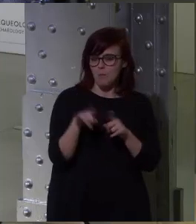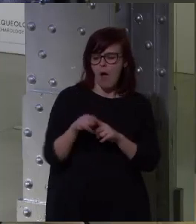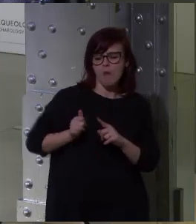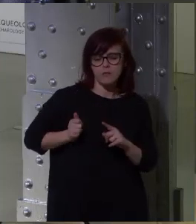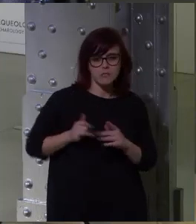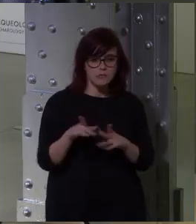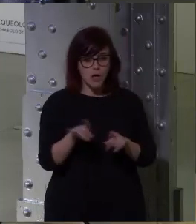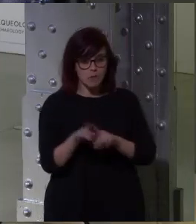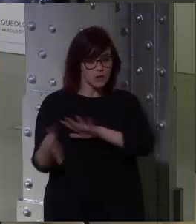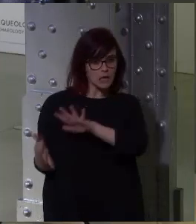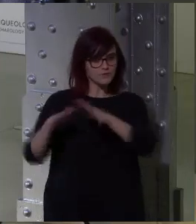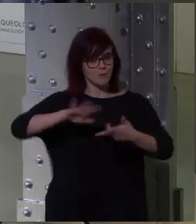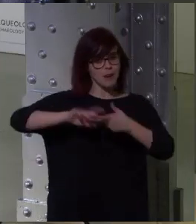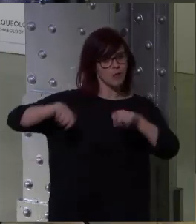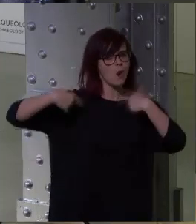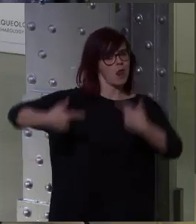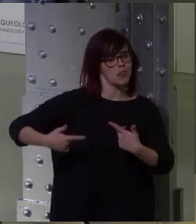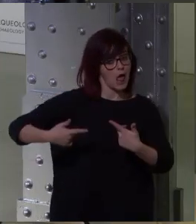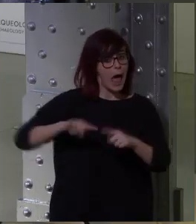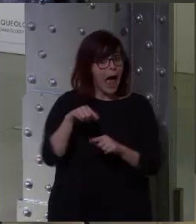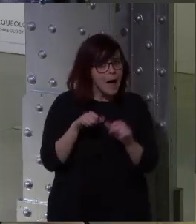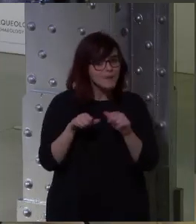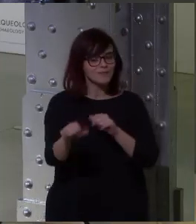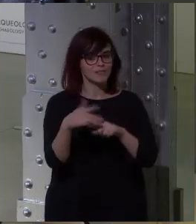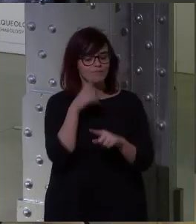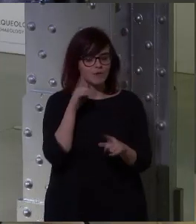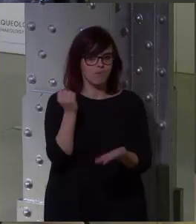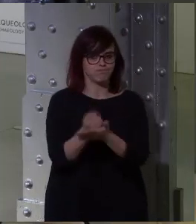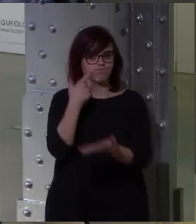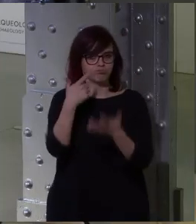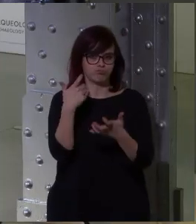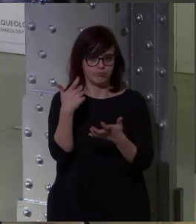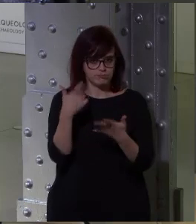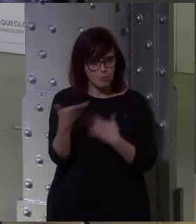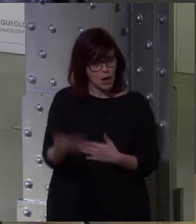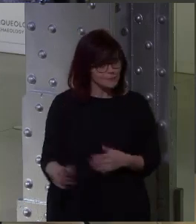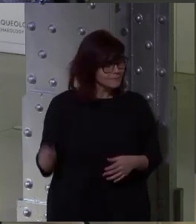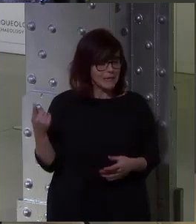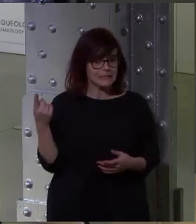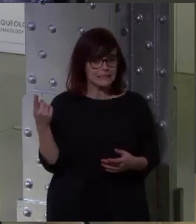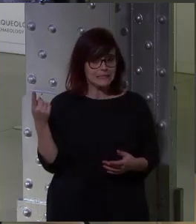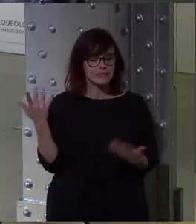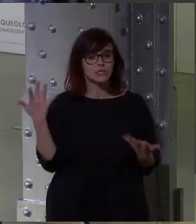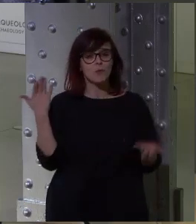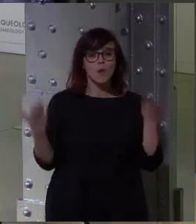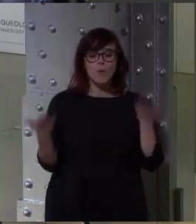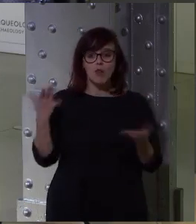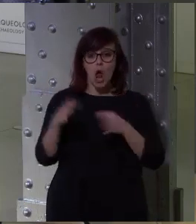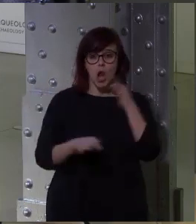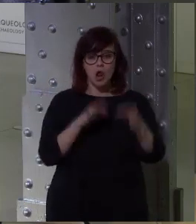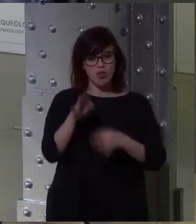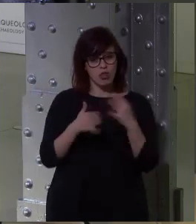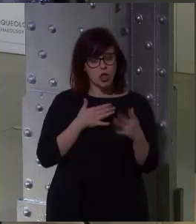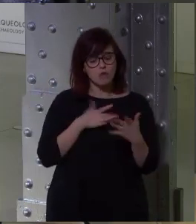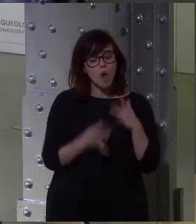más capacidad de transformar la naturaleza, cuando nuestra huella ha sido más y más importante. No hace mucho en la organización